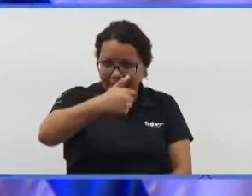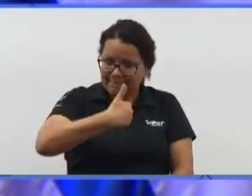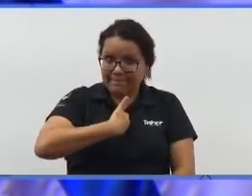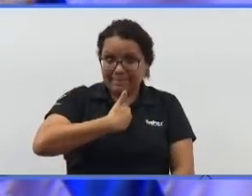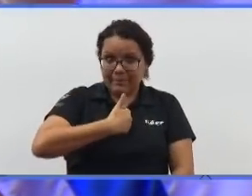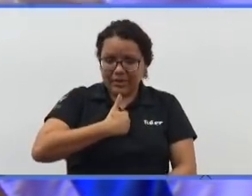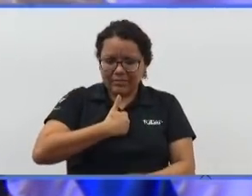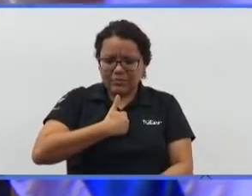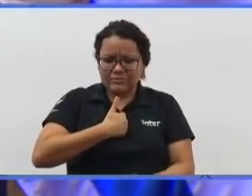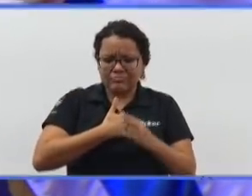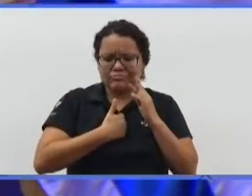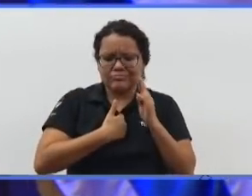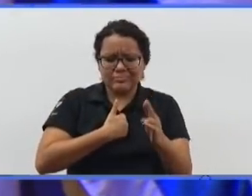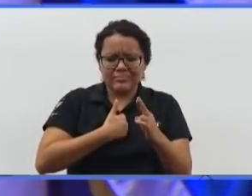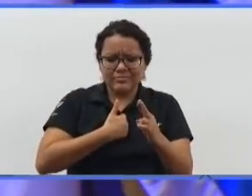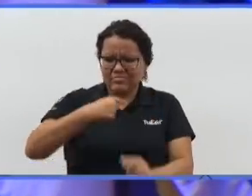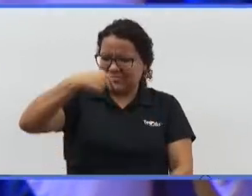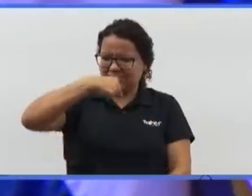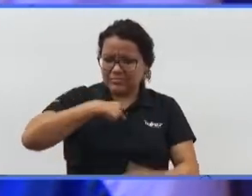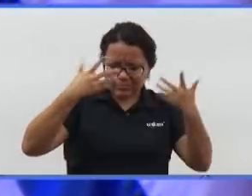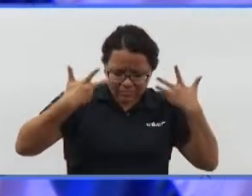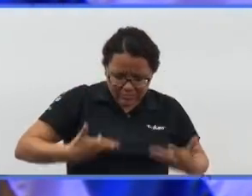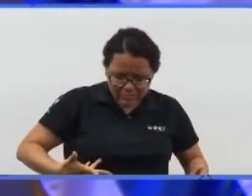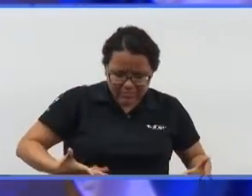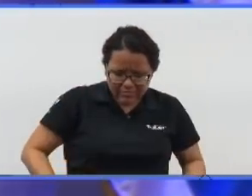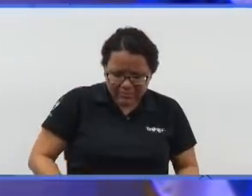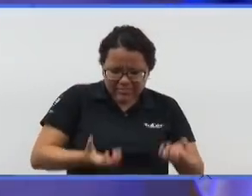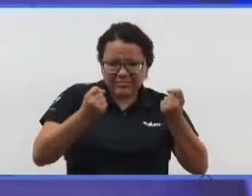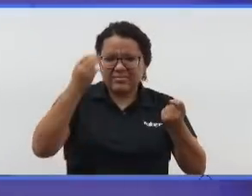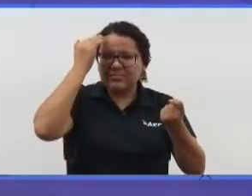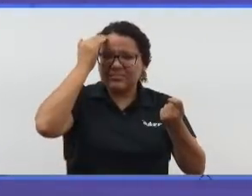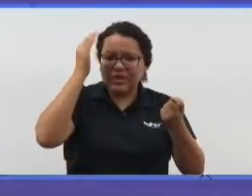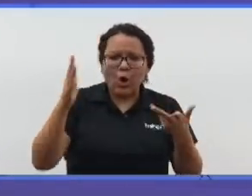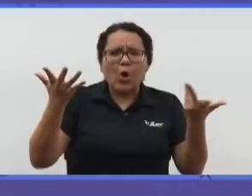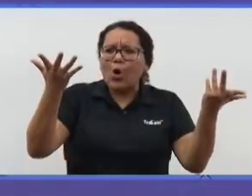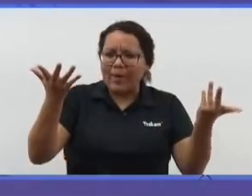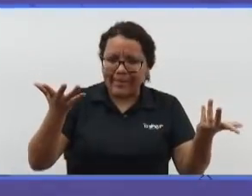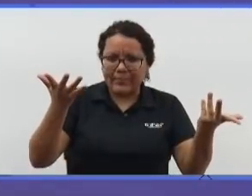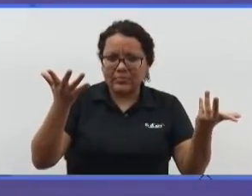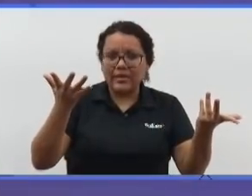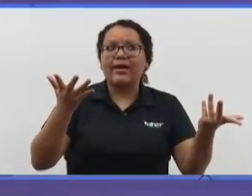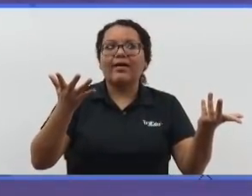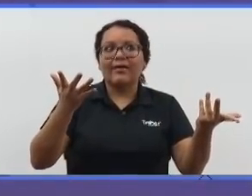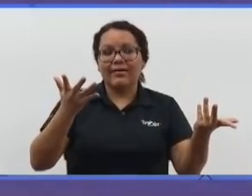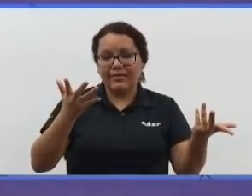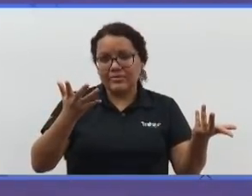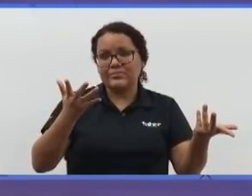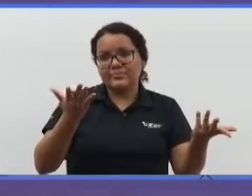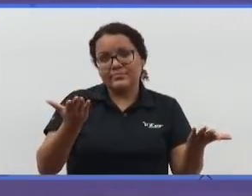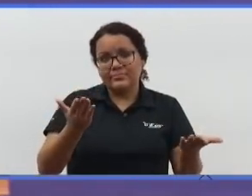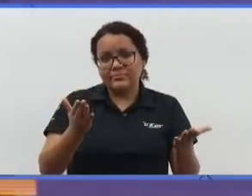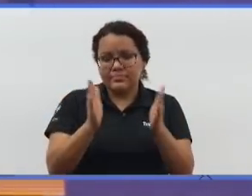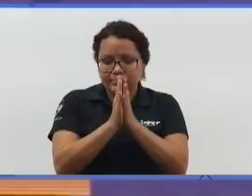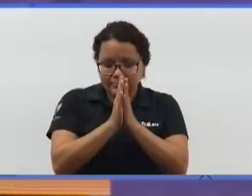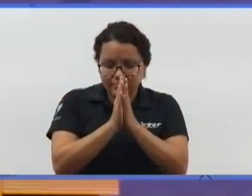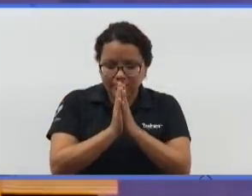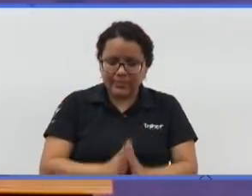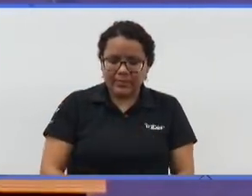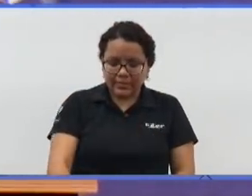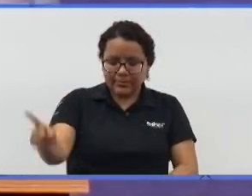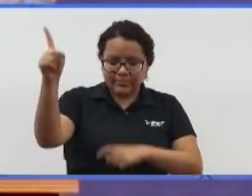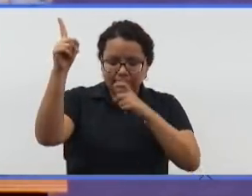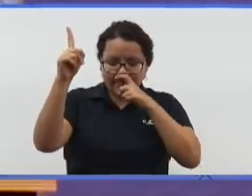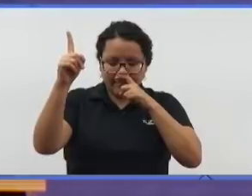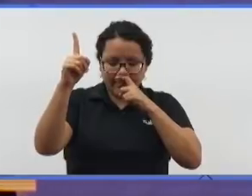la pregunta es cómo saber si soy salvo lo podemos decir todos cómo saber si soy salvo oremos al señor padre